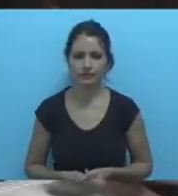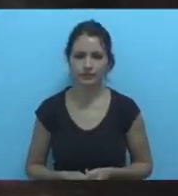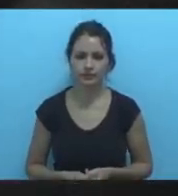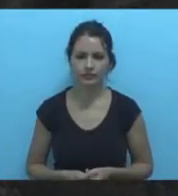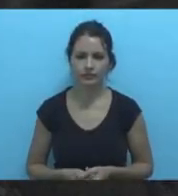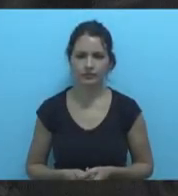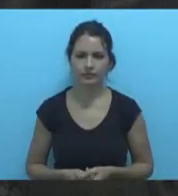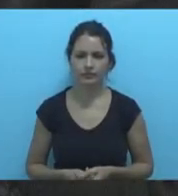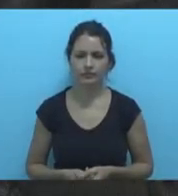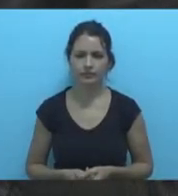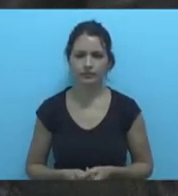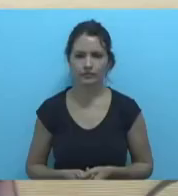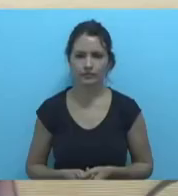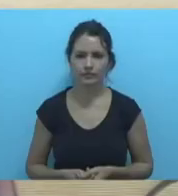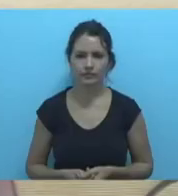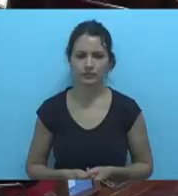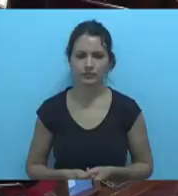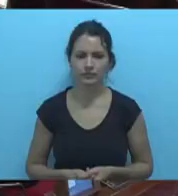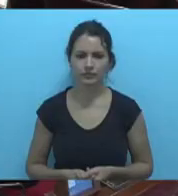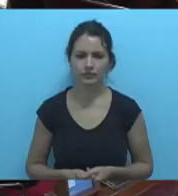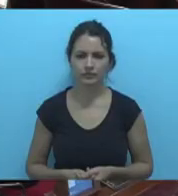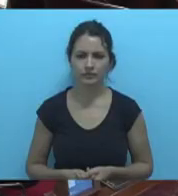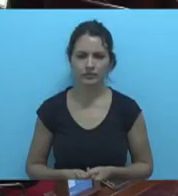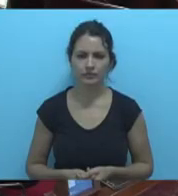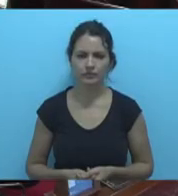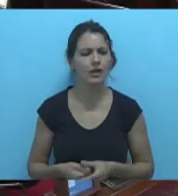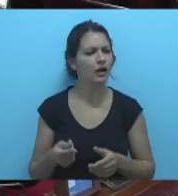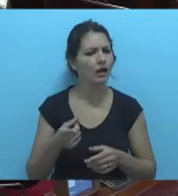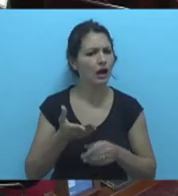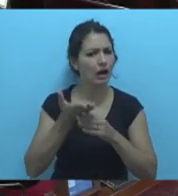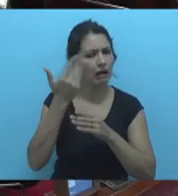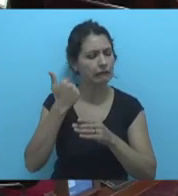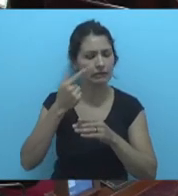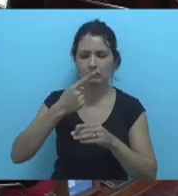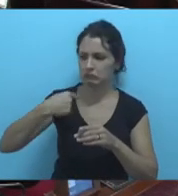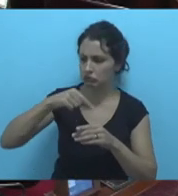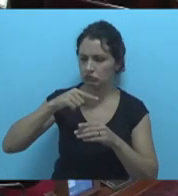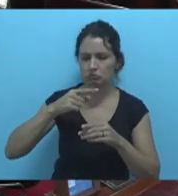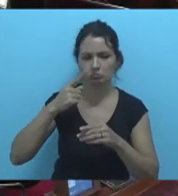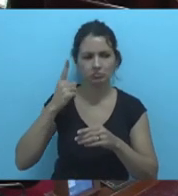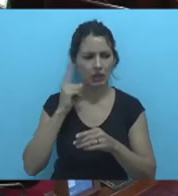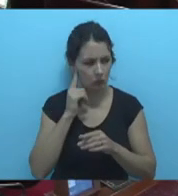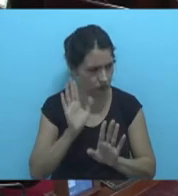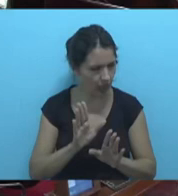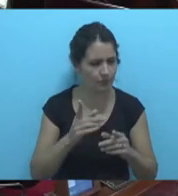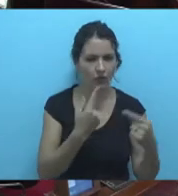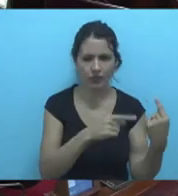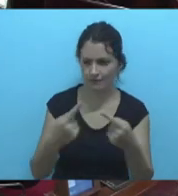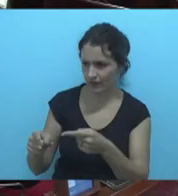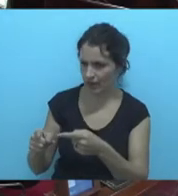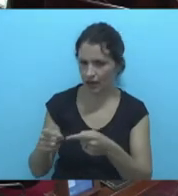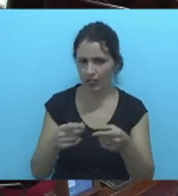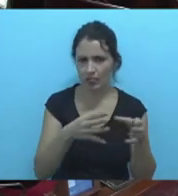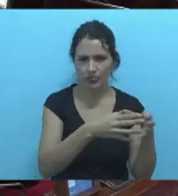escuchado en esta Cámara de distintos bloques, de distintos legisladores,